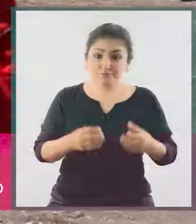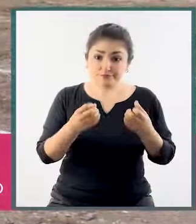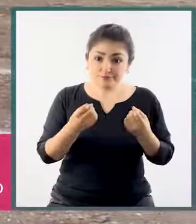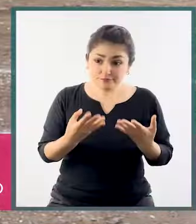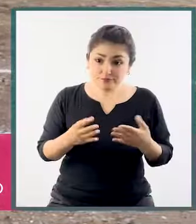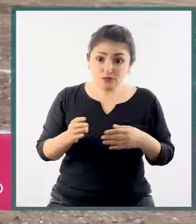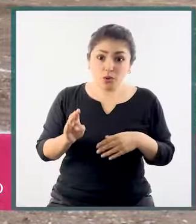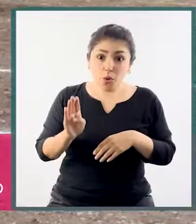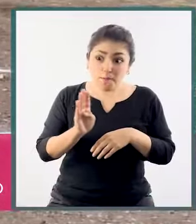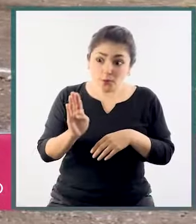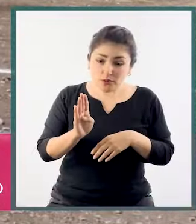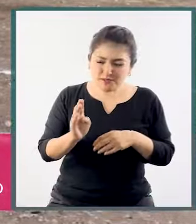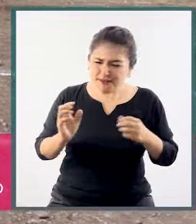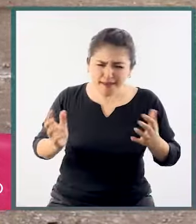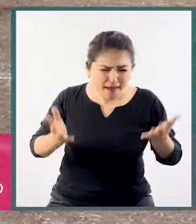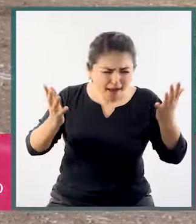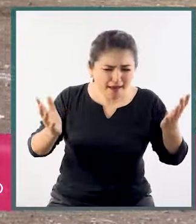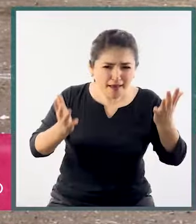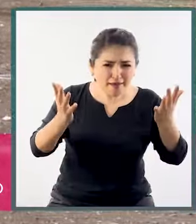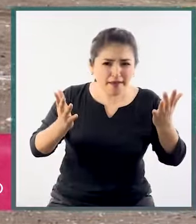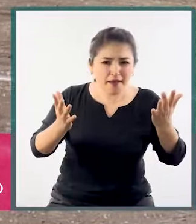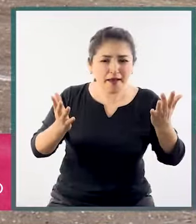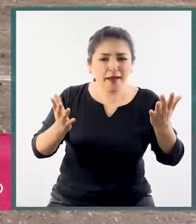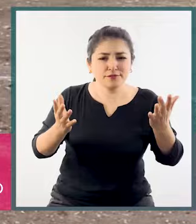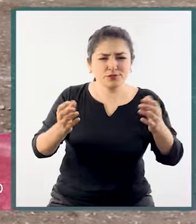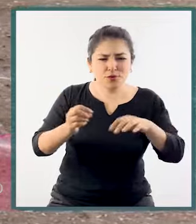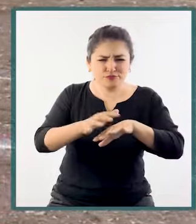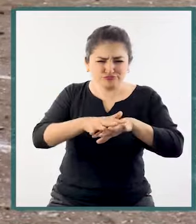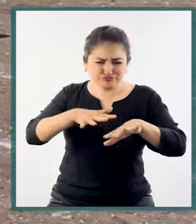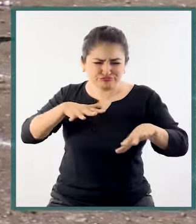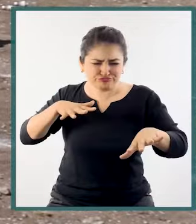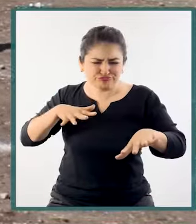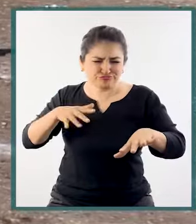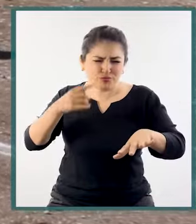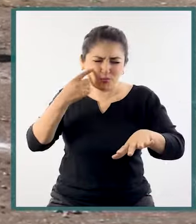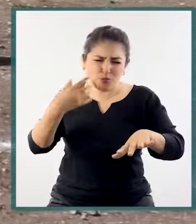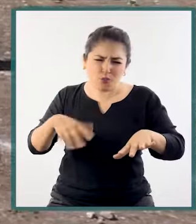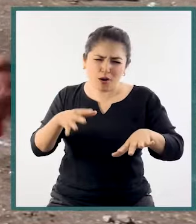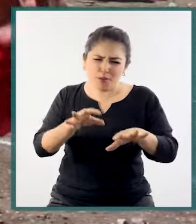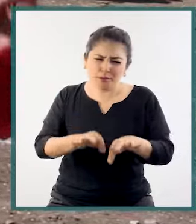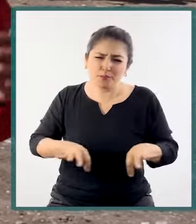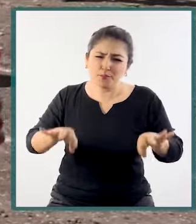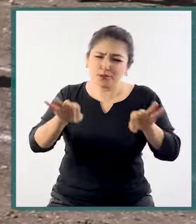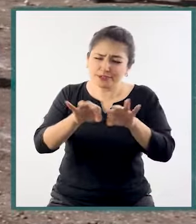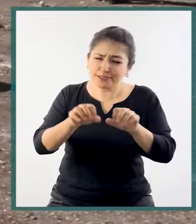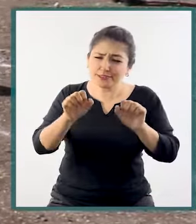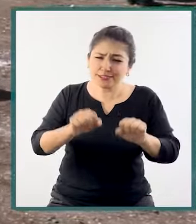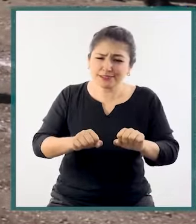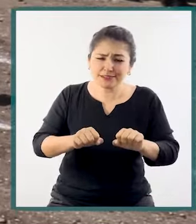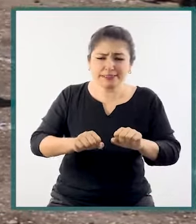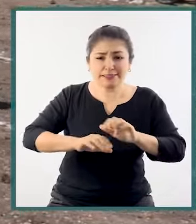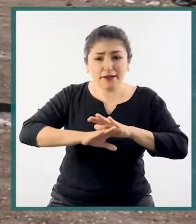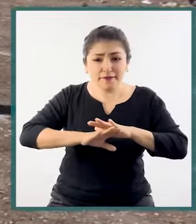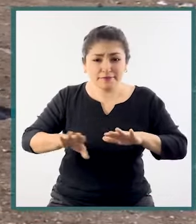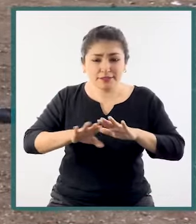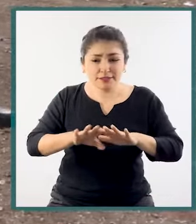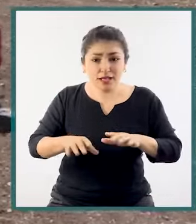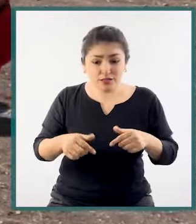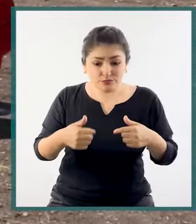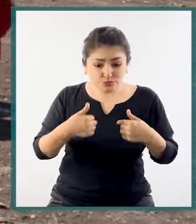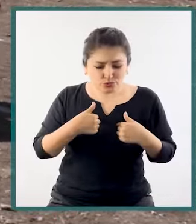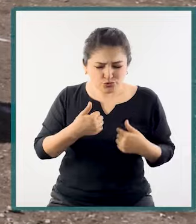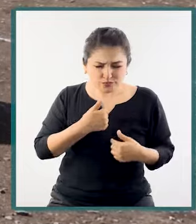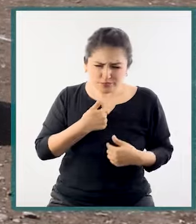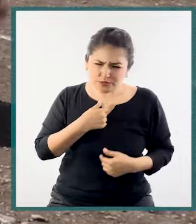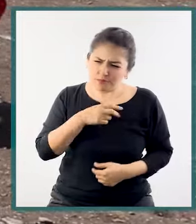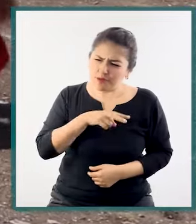Bueno, ya terminamos con la arenga de Bolívar, esta ceremonia que causó mucha importancia para el distrito de Simón Bolívar y particularmente para mí,